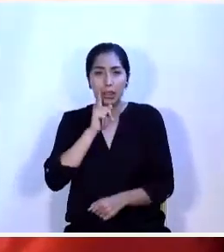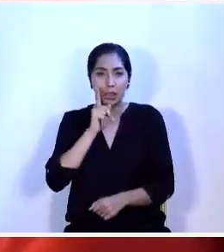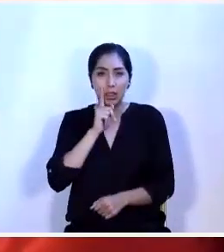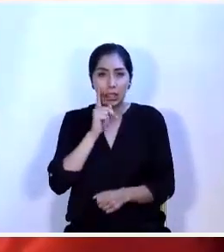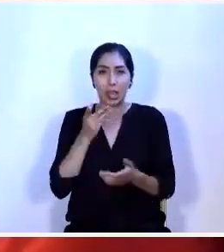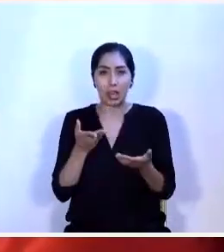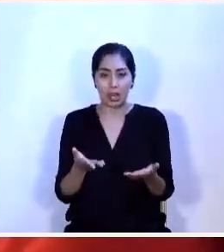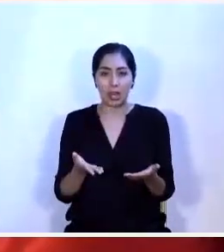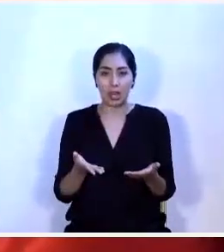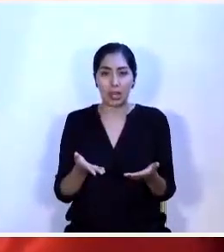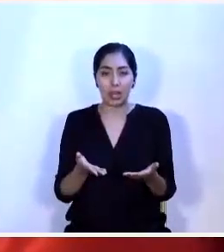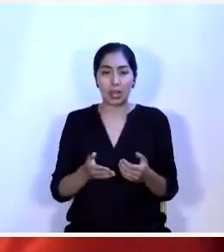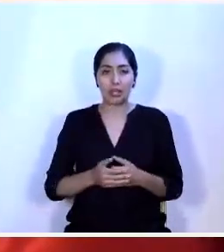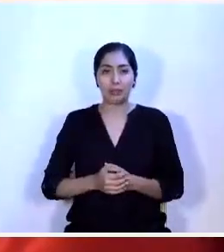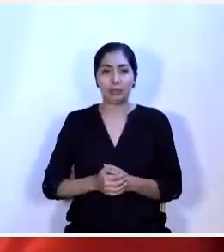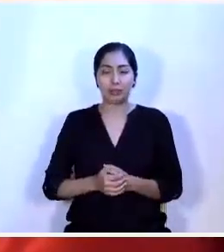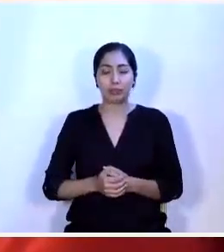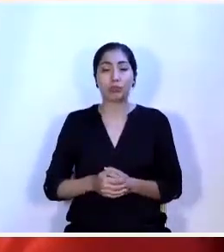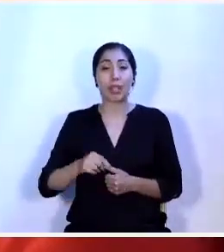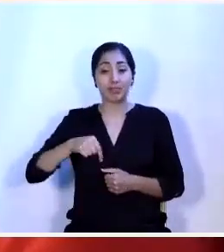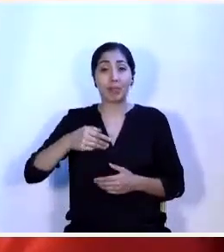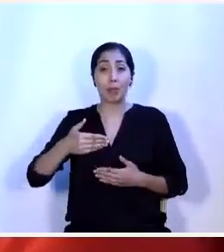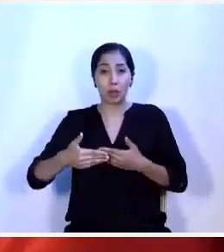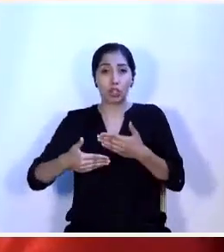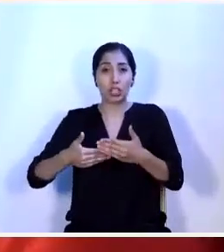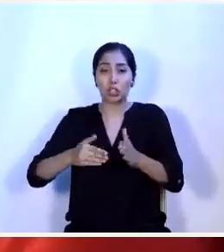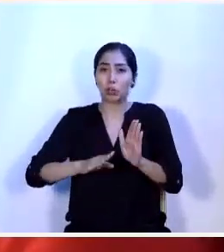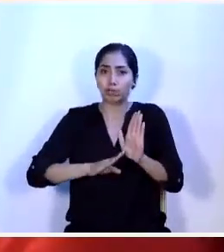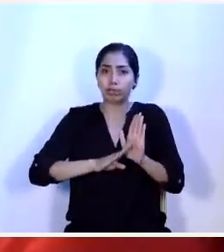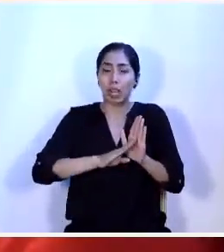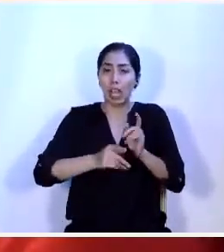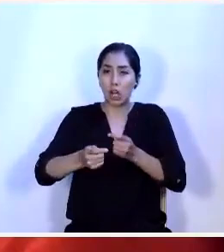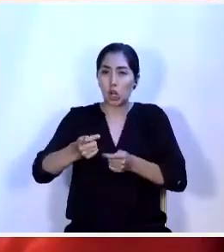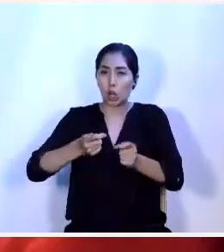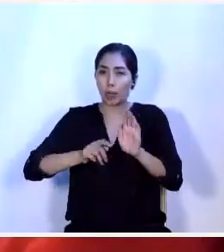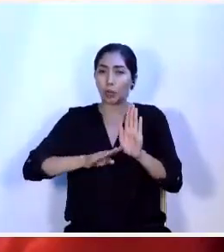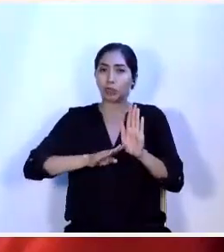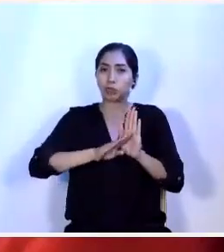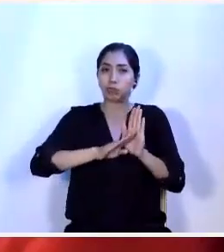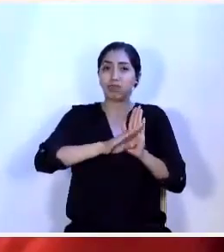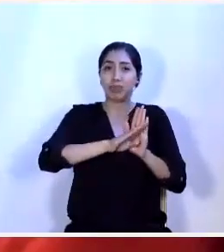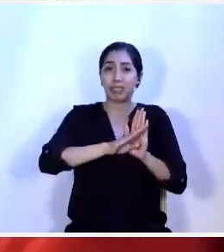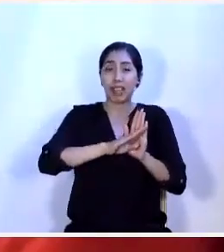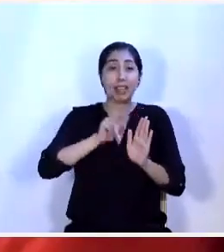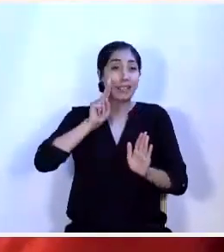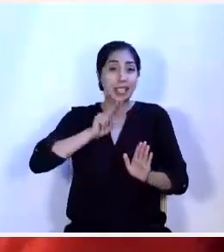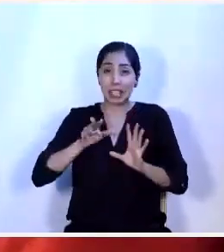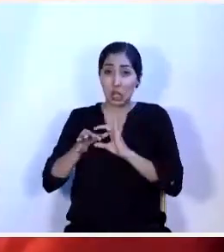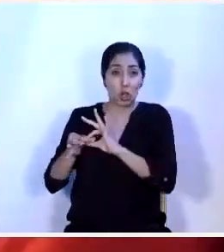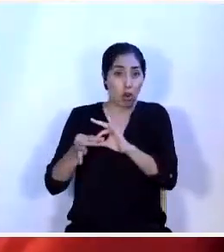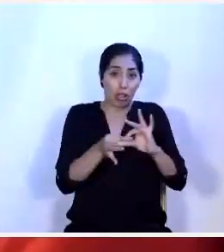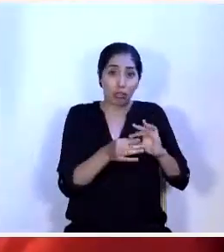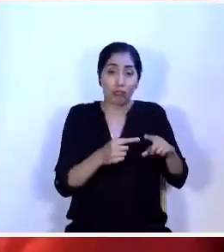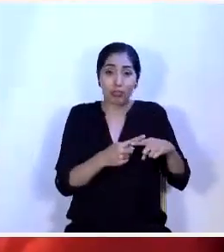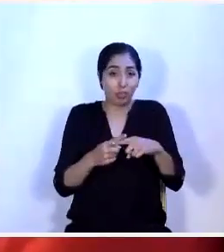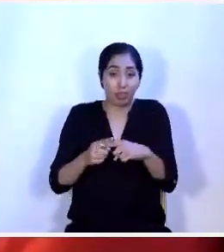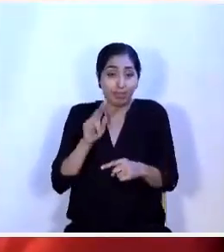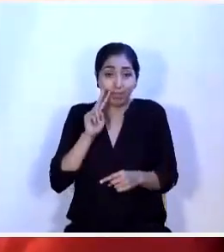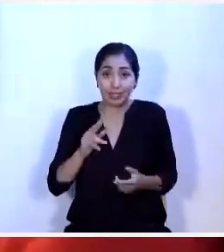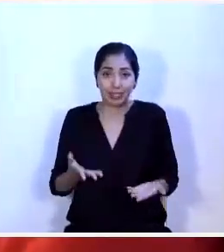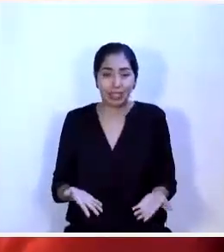sostener un proceso de crecimiento económico sin cohesión social. Y en ese